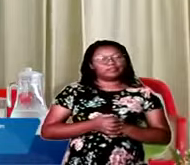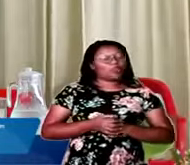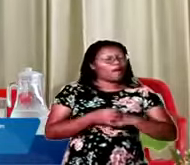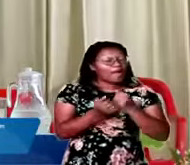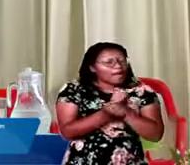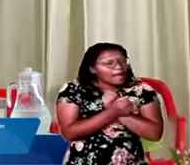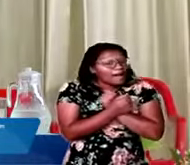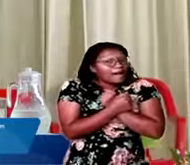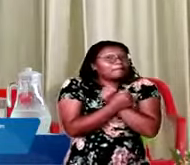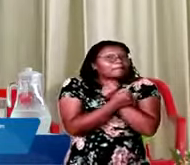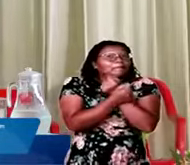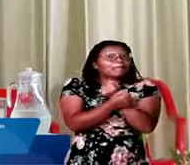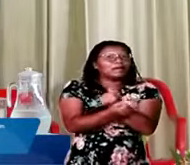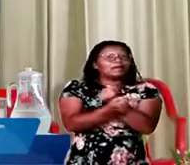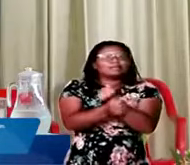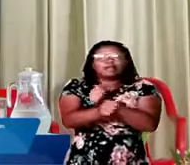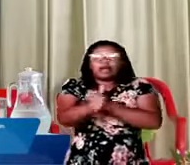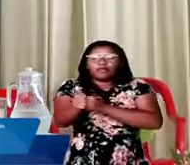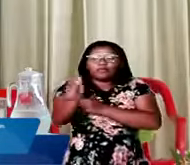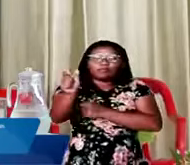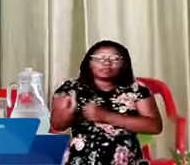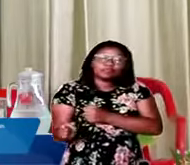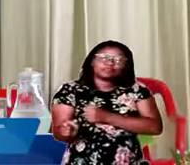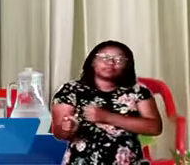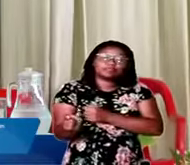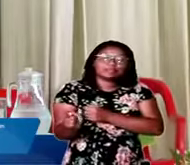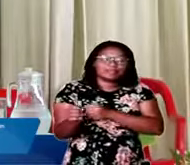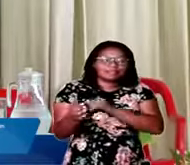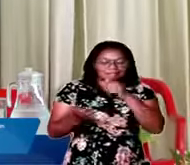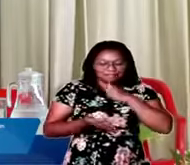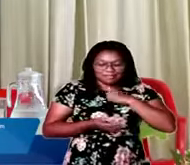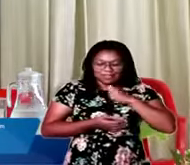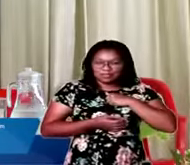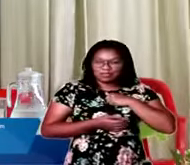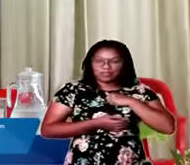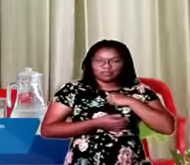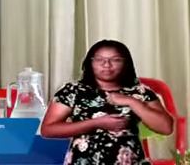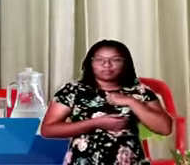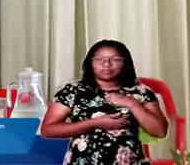a tu prójimo como a ti mismo.